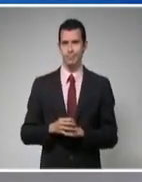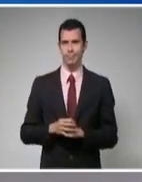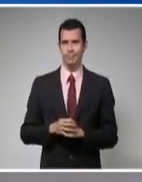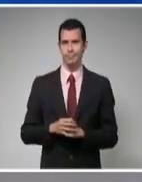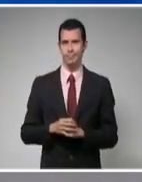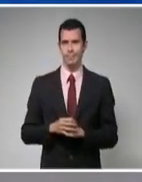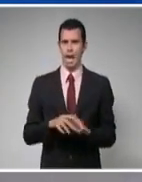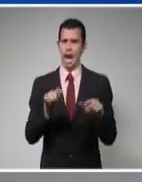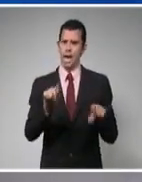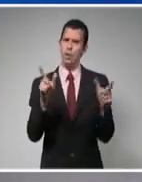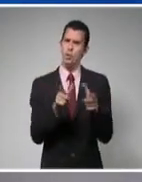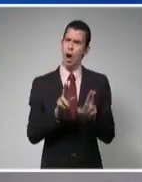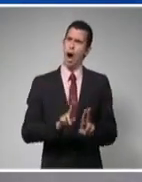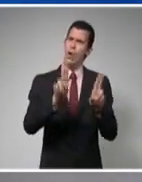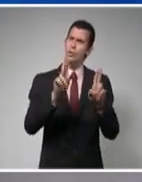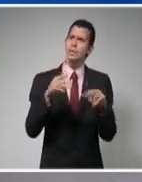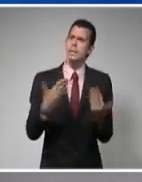vez por semana.